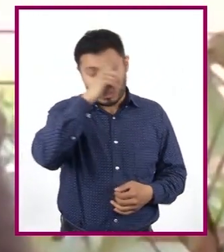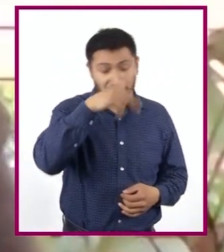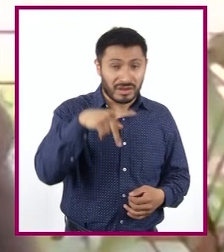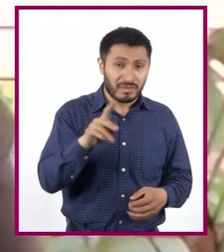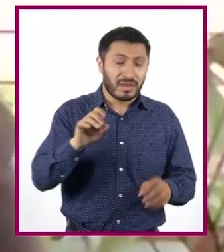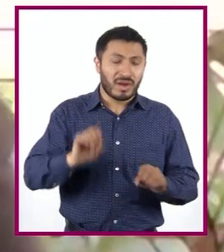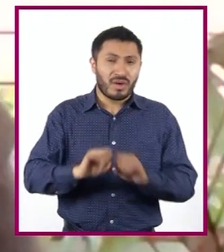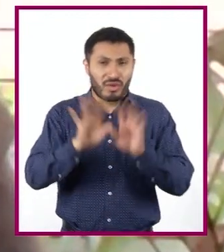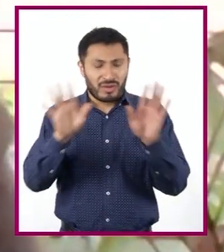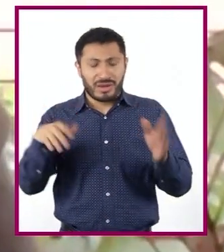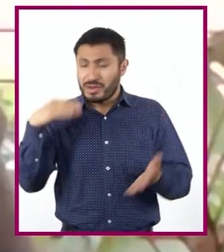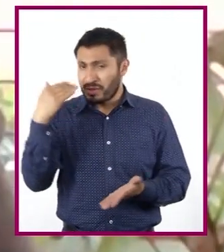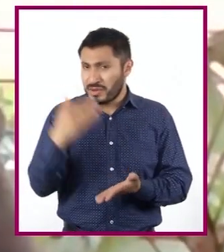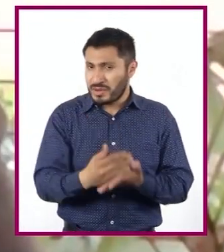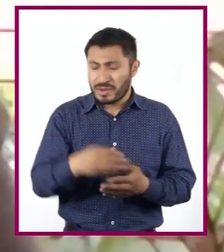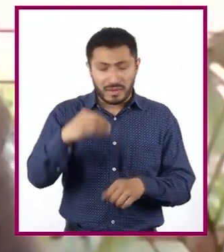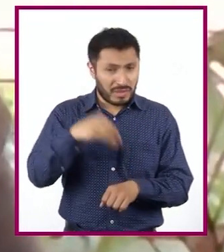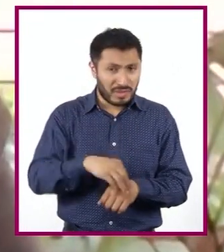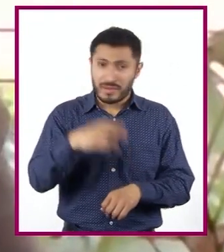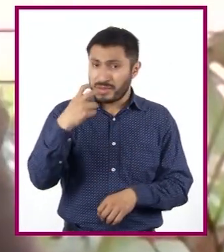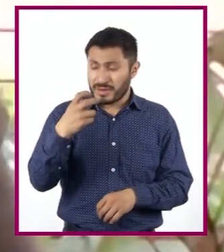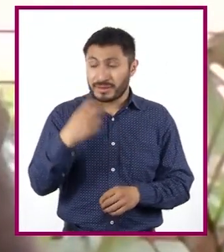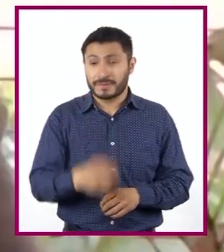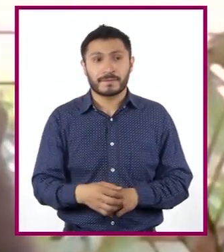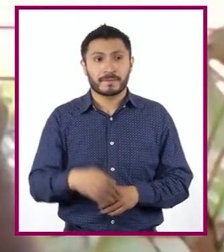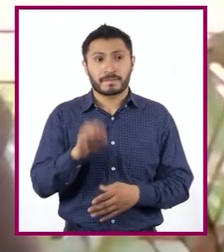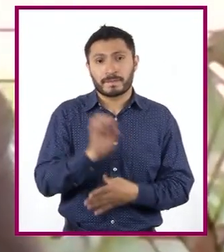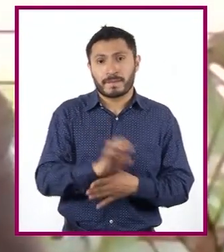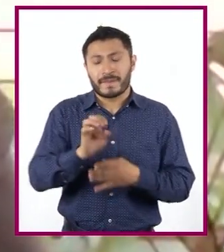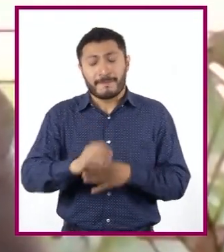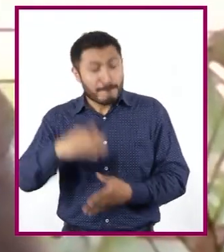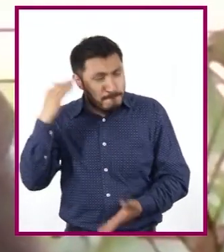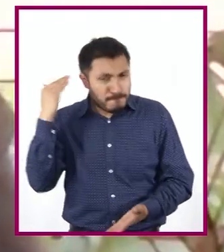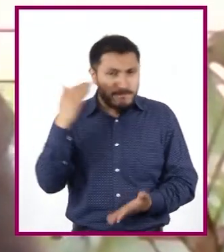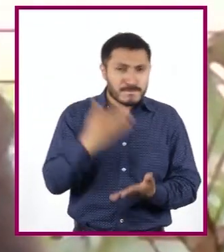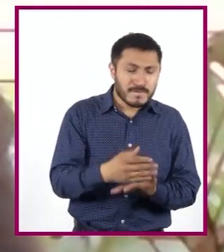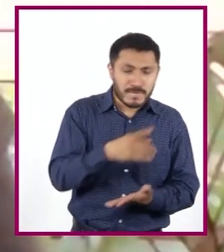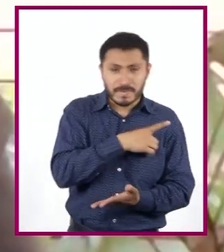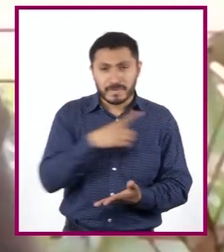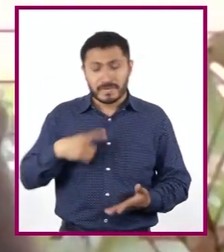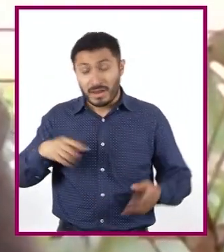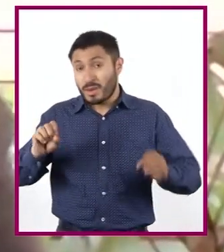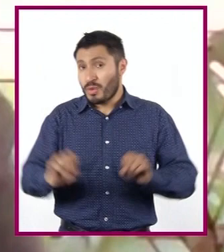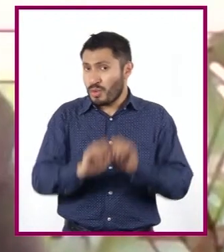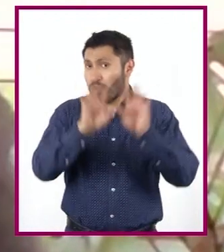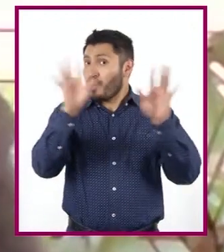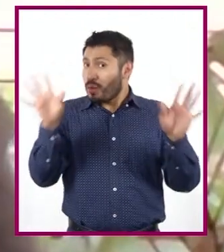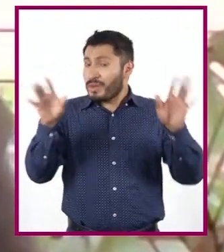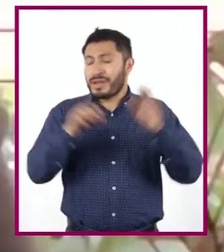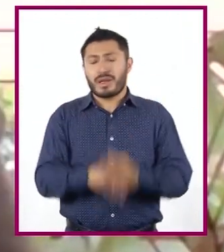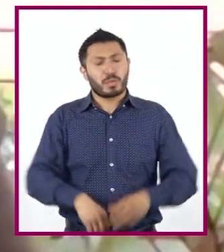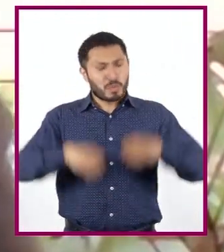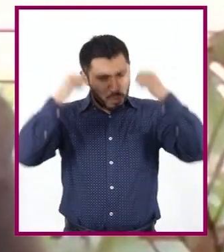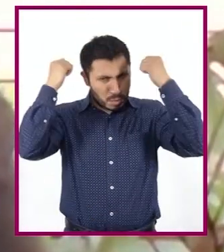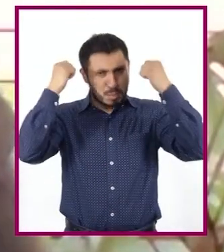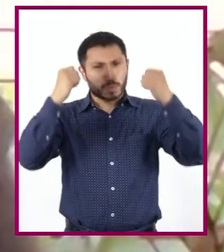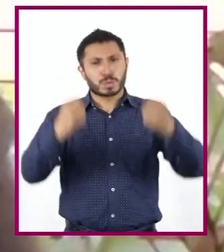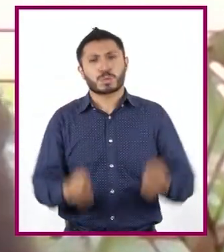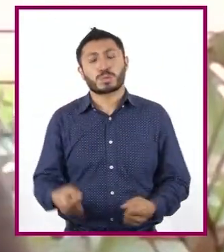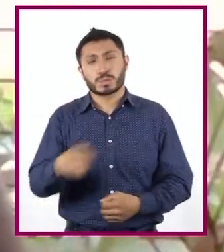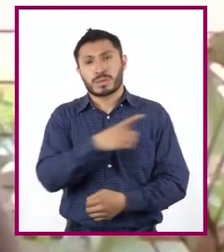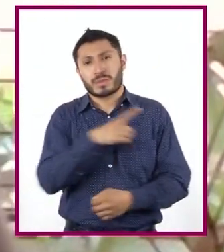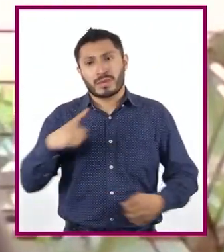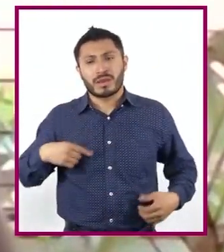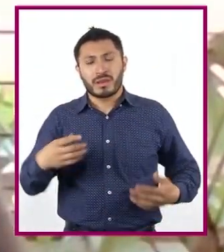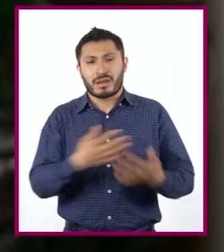El día de hoy nos acompaña el escritor Isaí Moreno, autor de No son tantas las estrellas, El suicidio de una